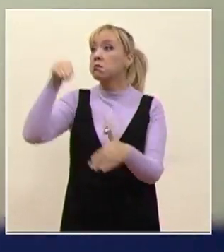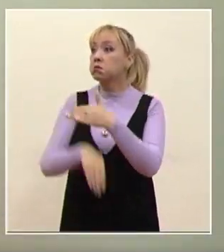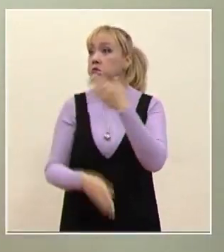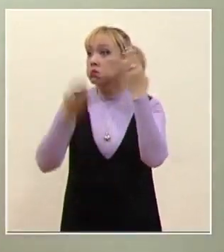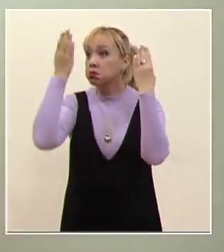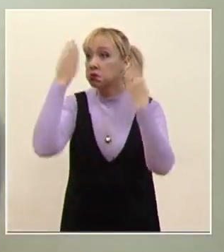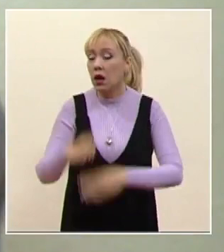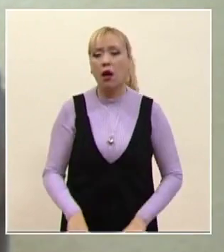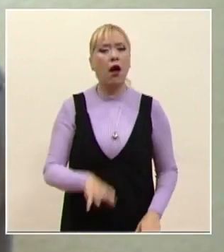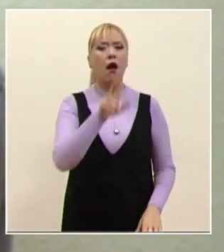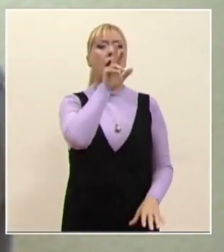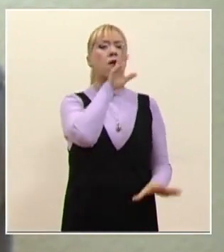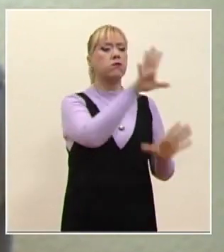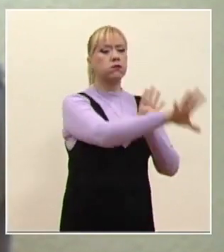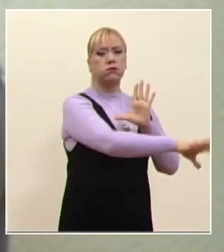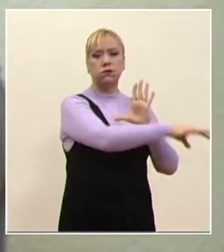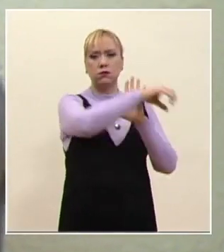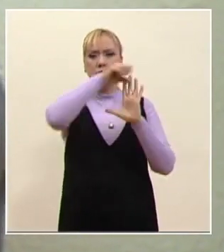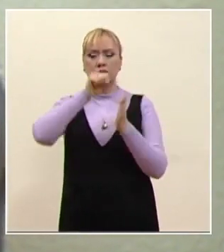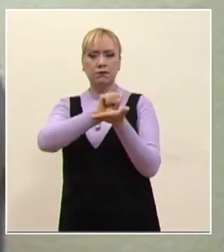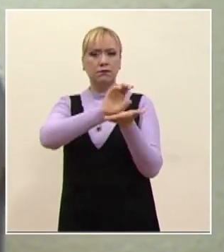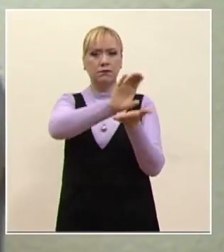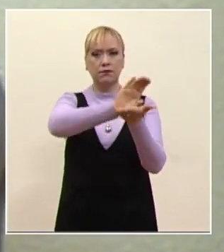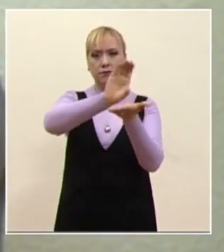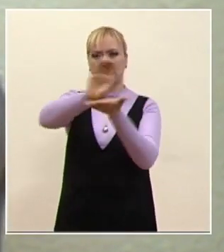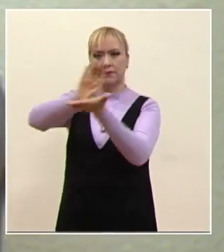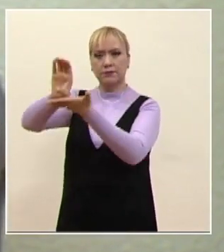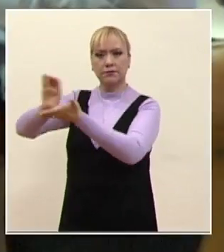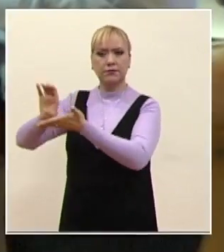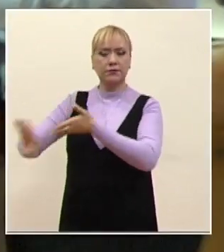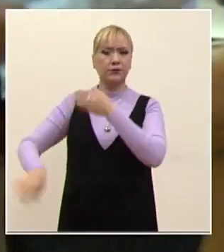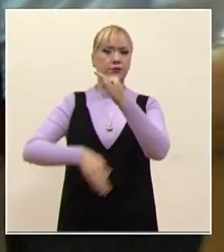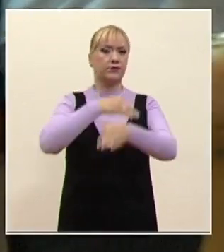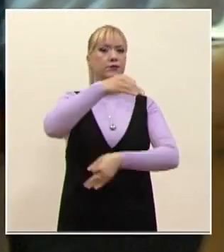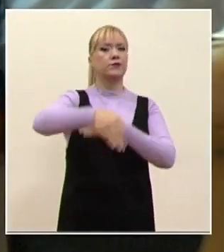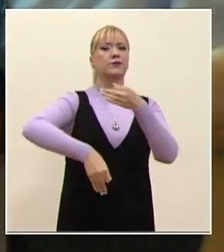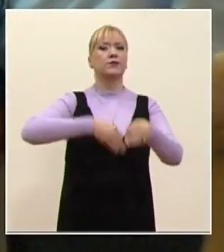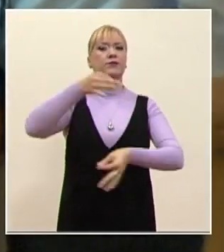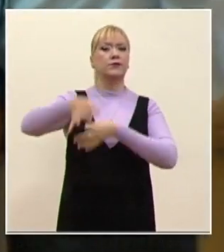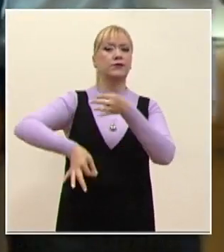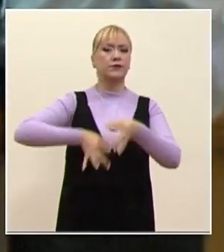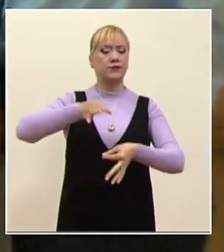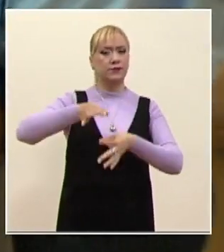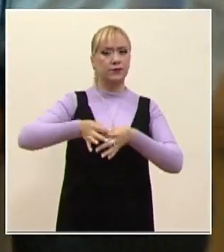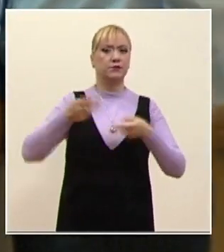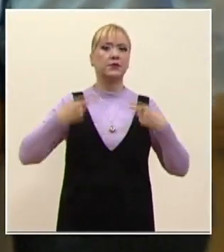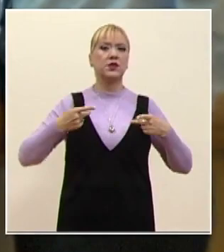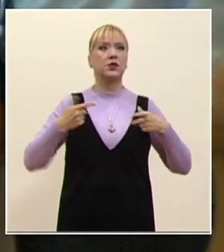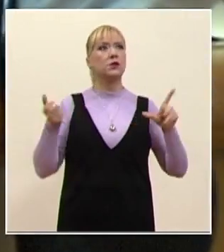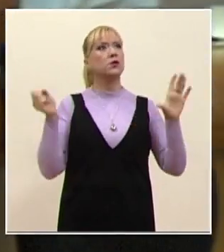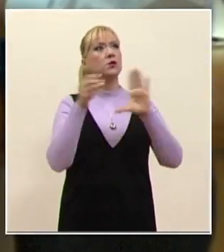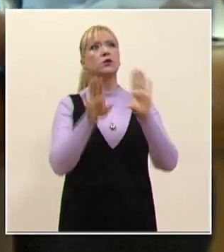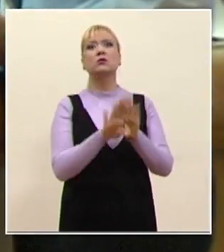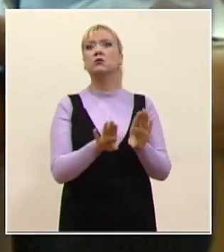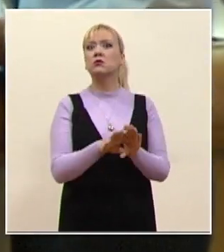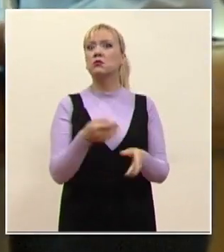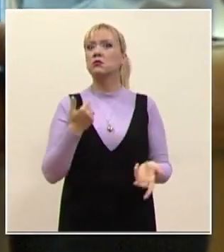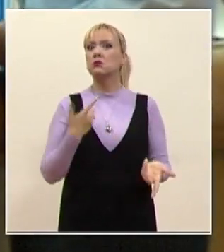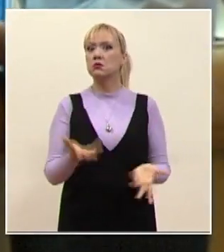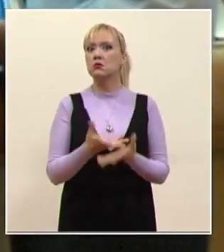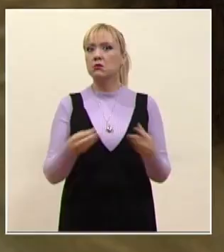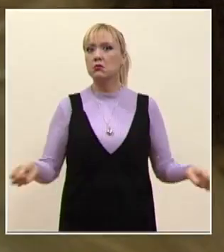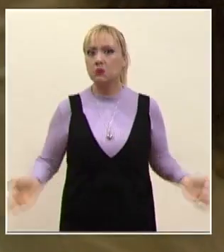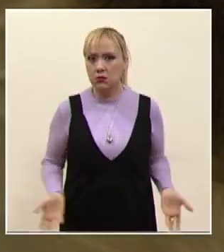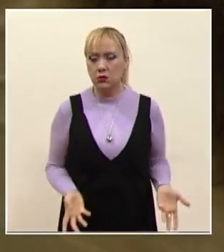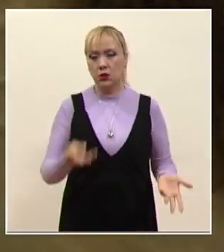instituciones bancarias para garantizar la estabilidad del sistema financiero y los depósitos de los ahorradores. El límite previsto